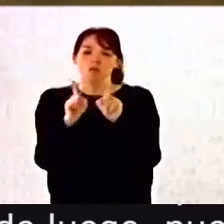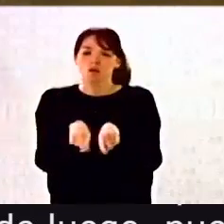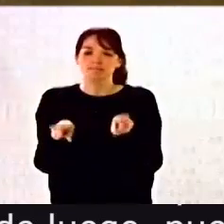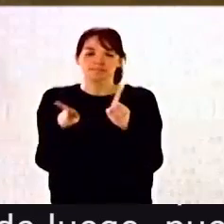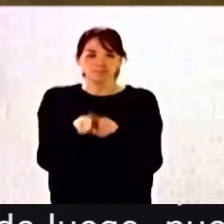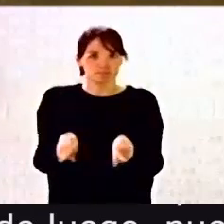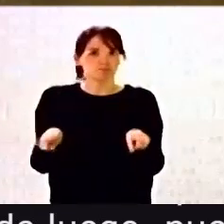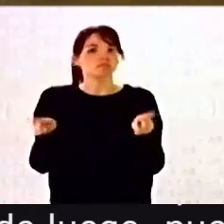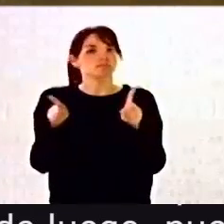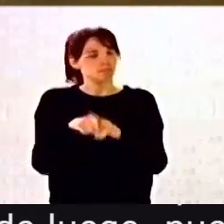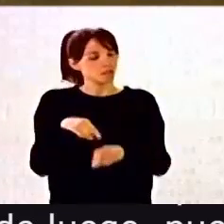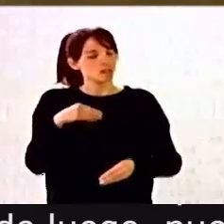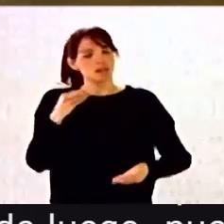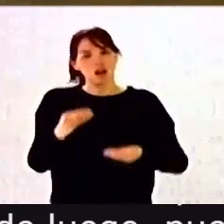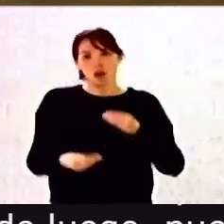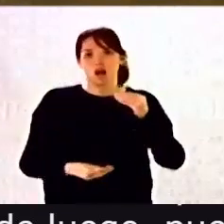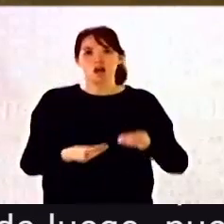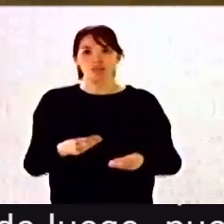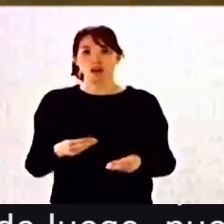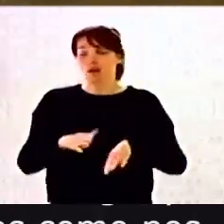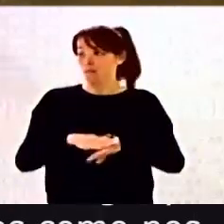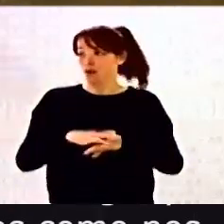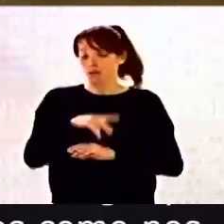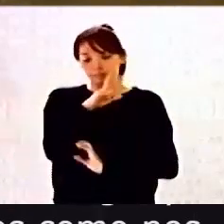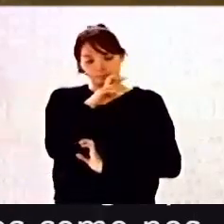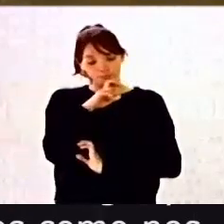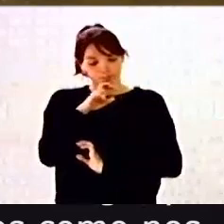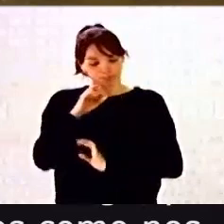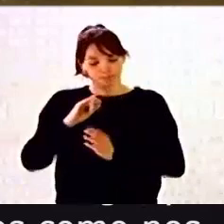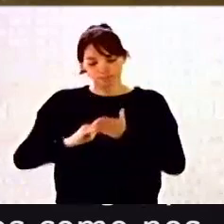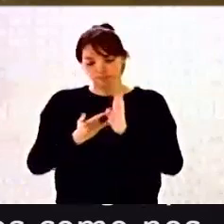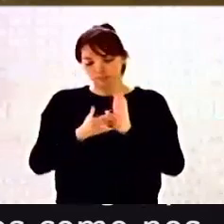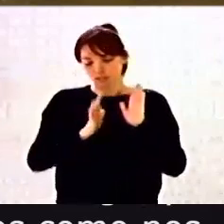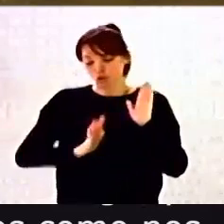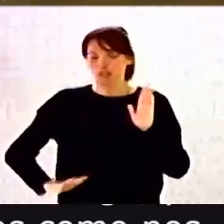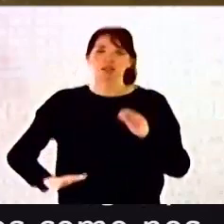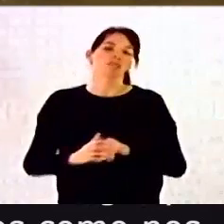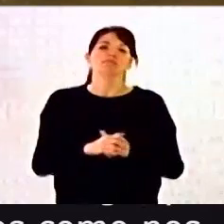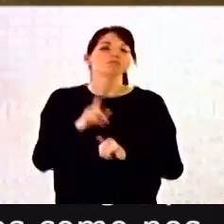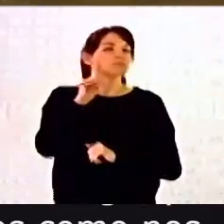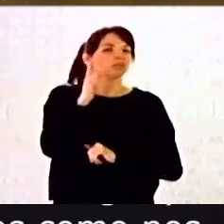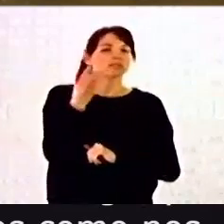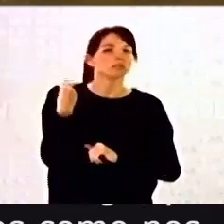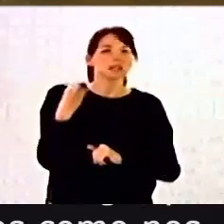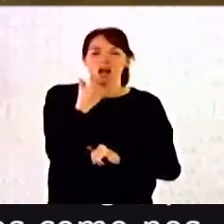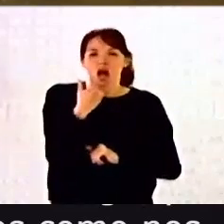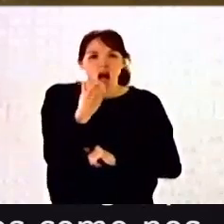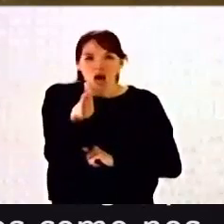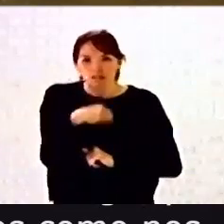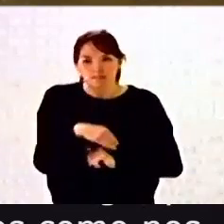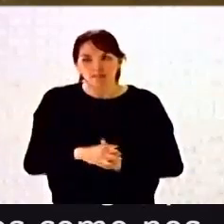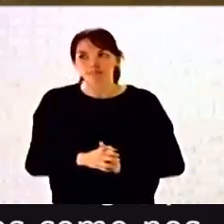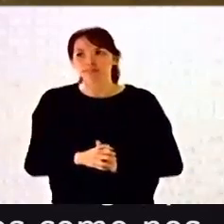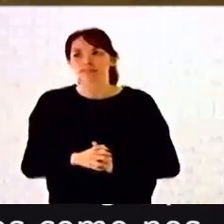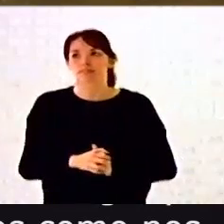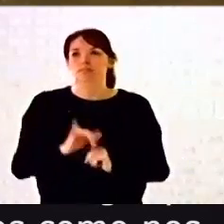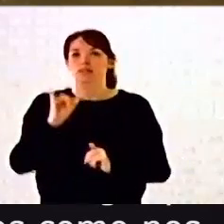estamos comportando y que mantengamos el plan de contingencia. No sé si había alguna pregunta que me haya quedado sin contestar.